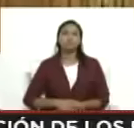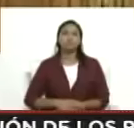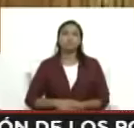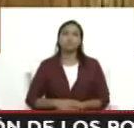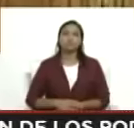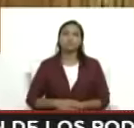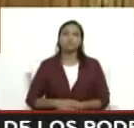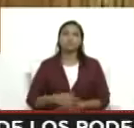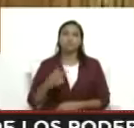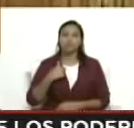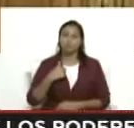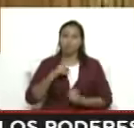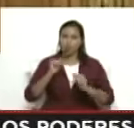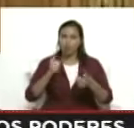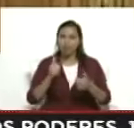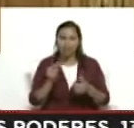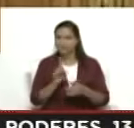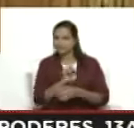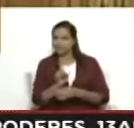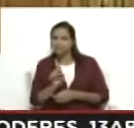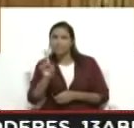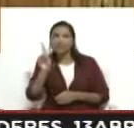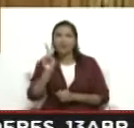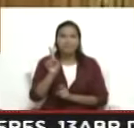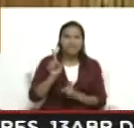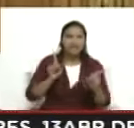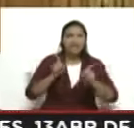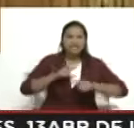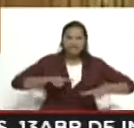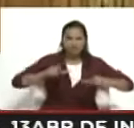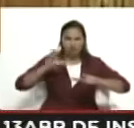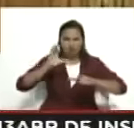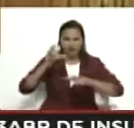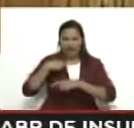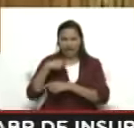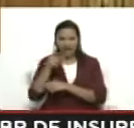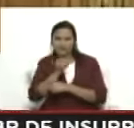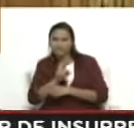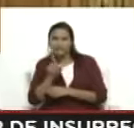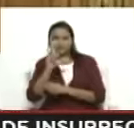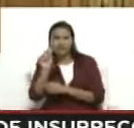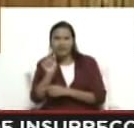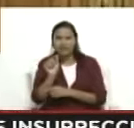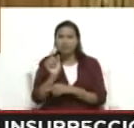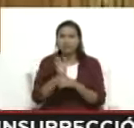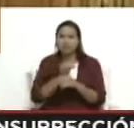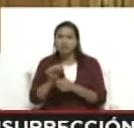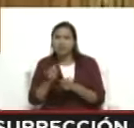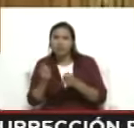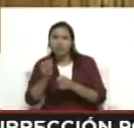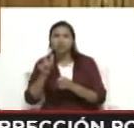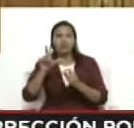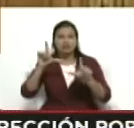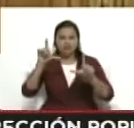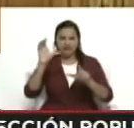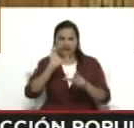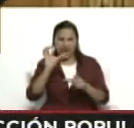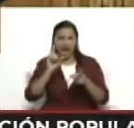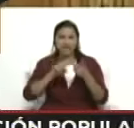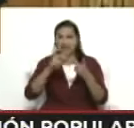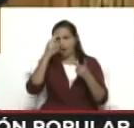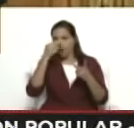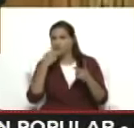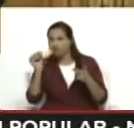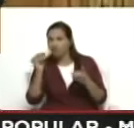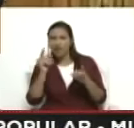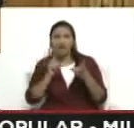un deambular por varios sitios de Caracas, y de Los Teques y de La Guaira. Entonces yo subí a